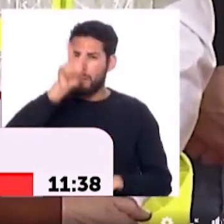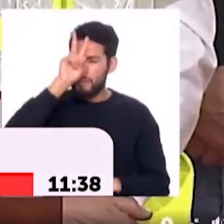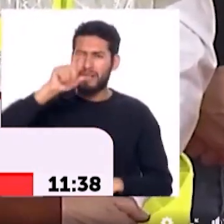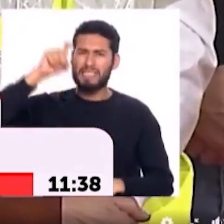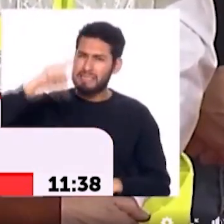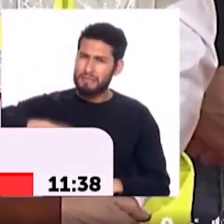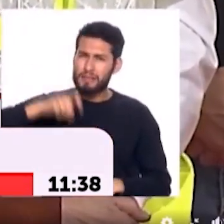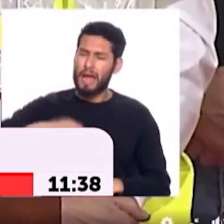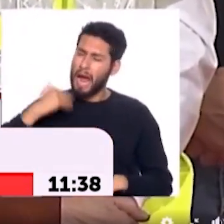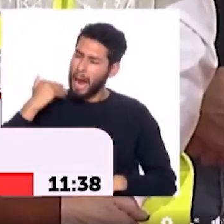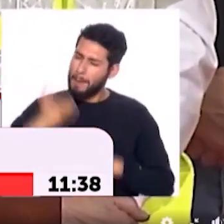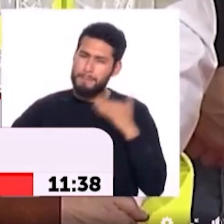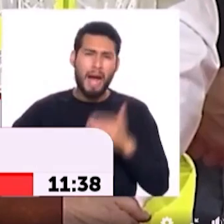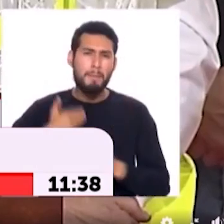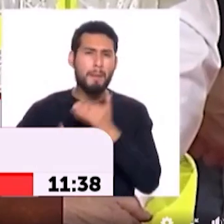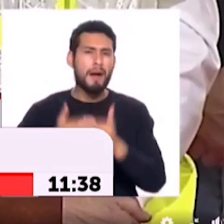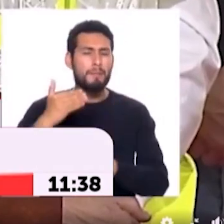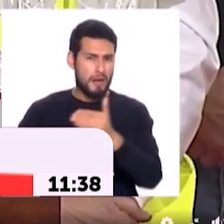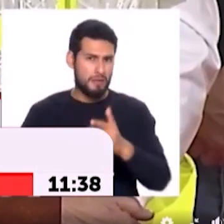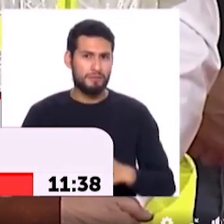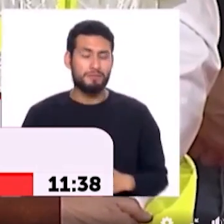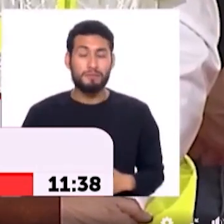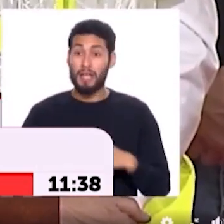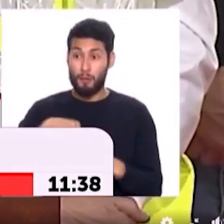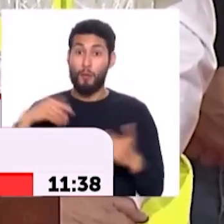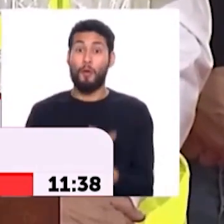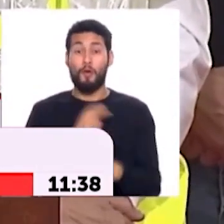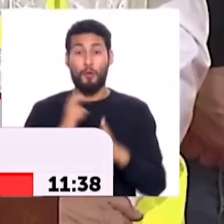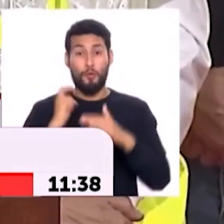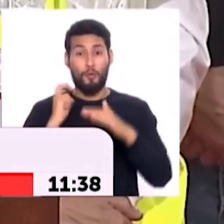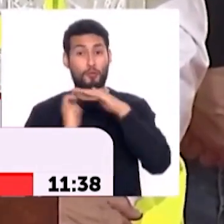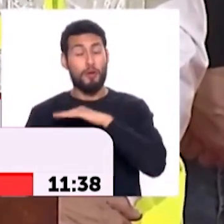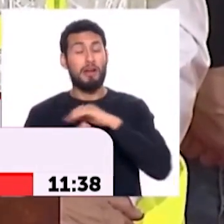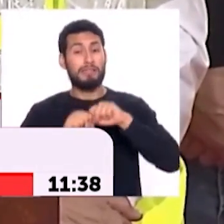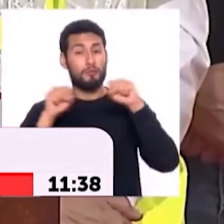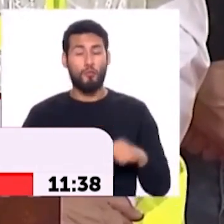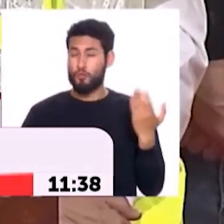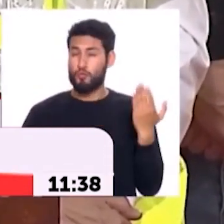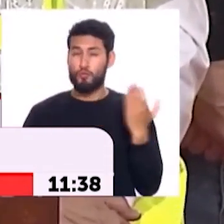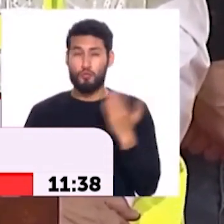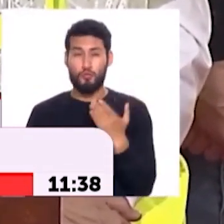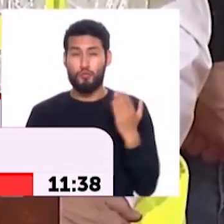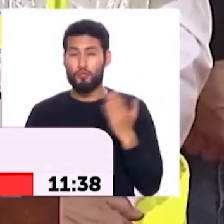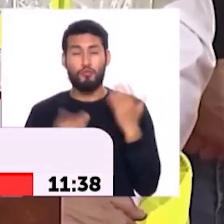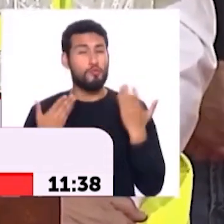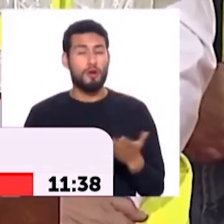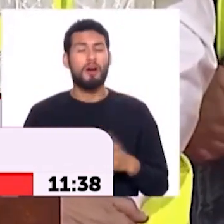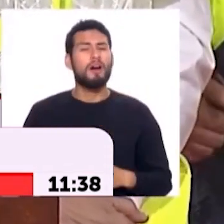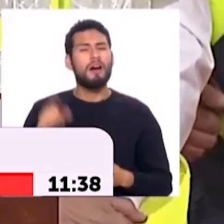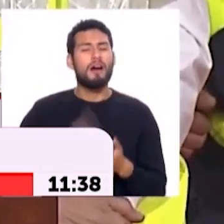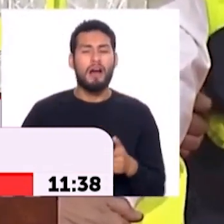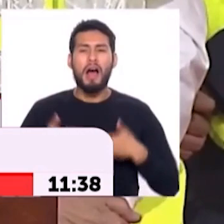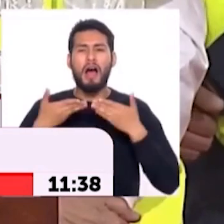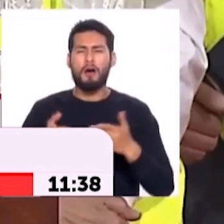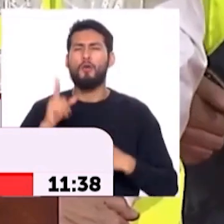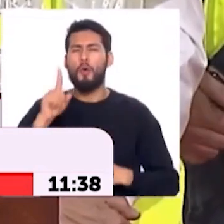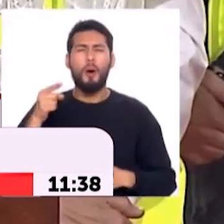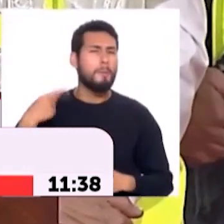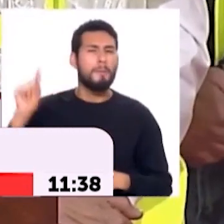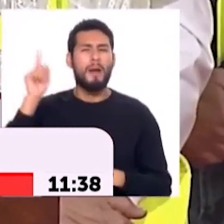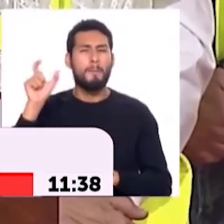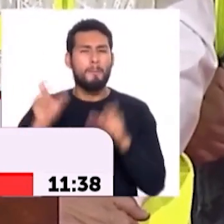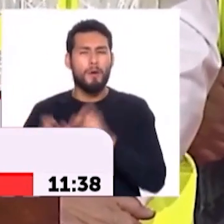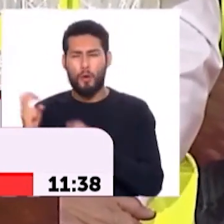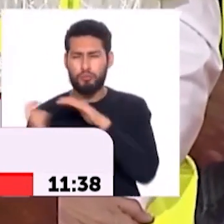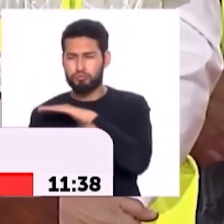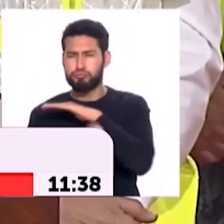Allí volvió también a hacer un llamado a la paz y al diálogo la jefa de Estado durante su participación en esta actividad. Para